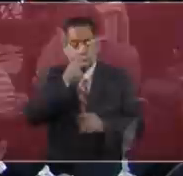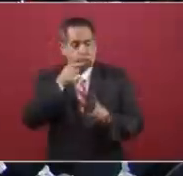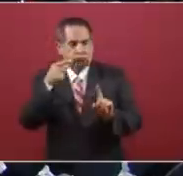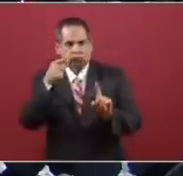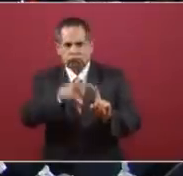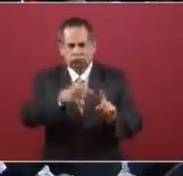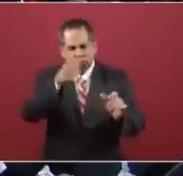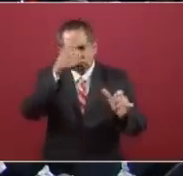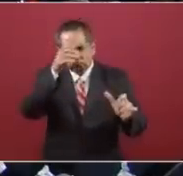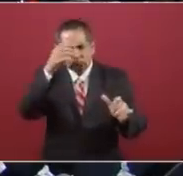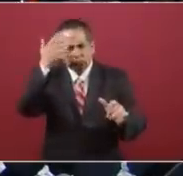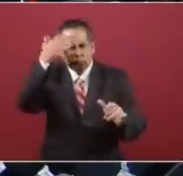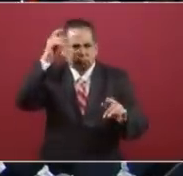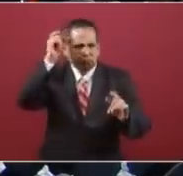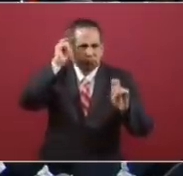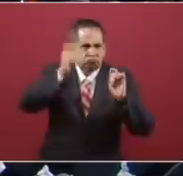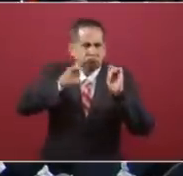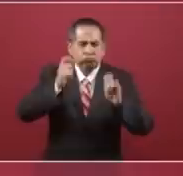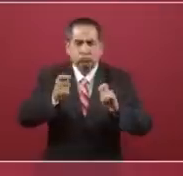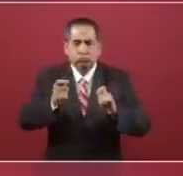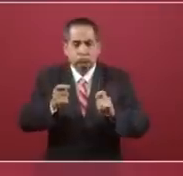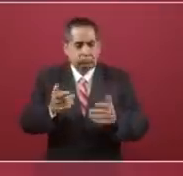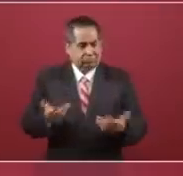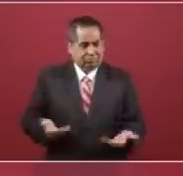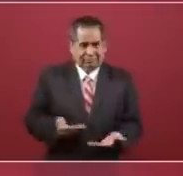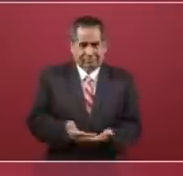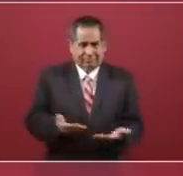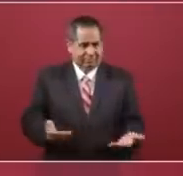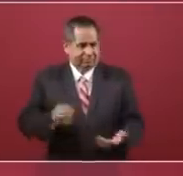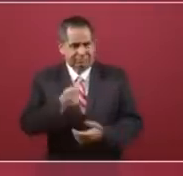doctrina. ¿Qué son ahora?